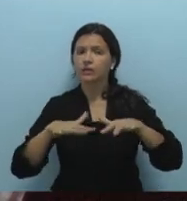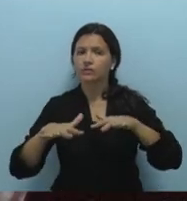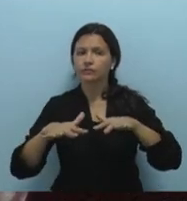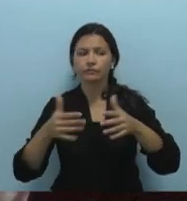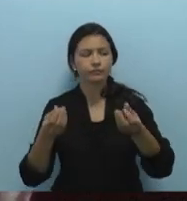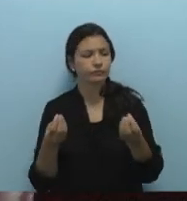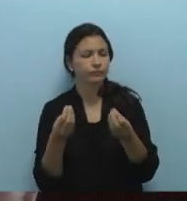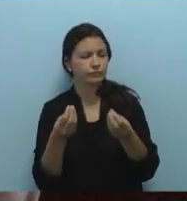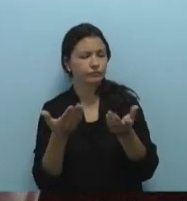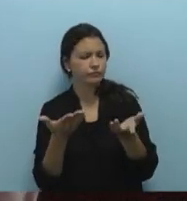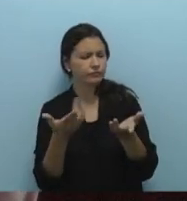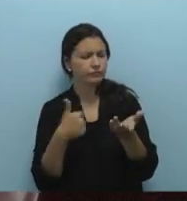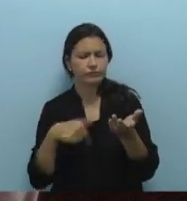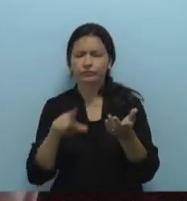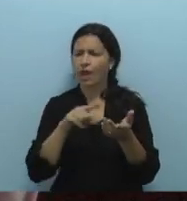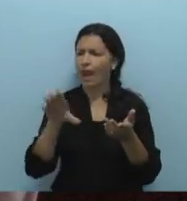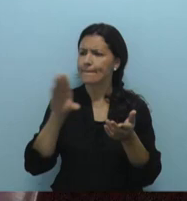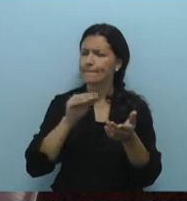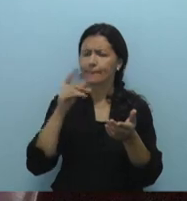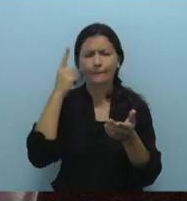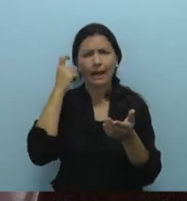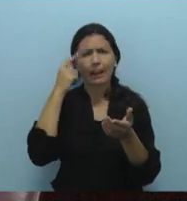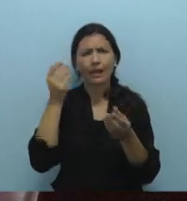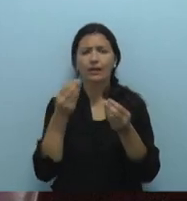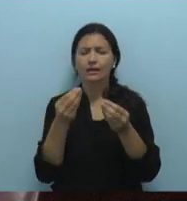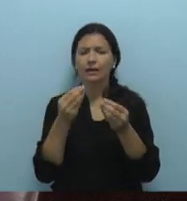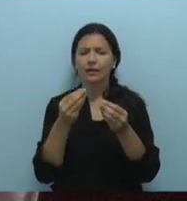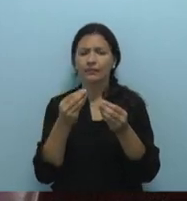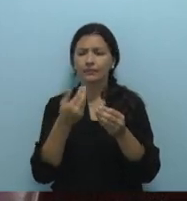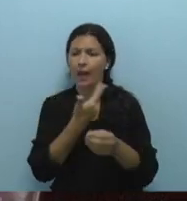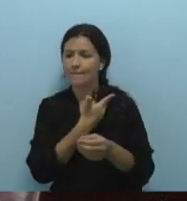porque toda situación de humillación tiene una paradoja, el